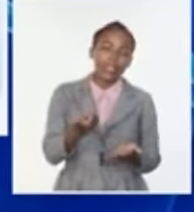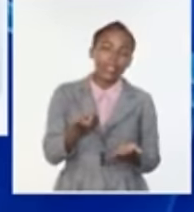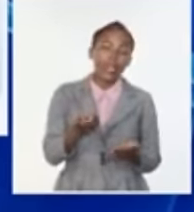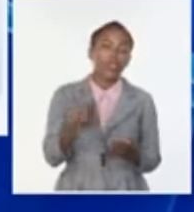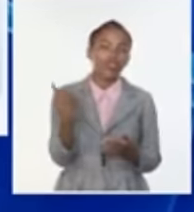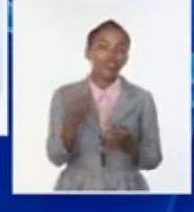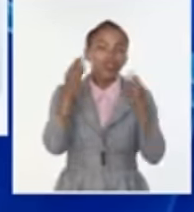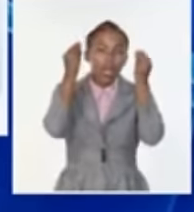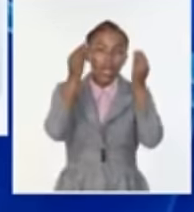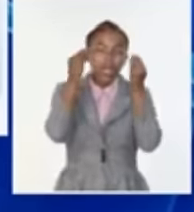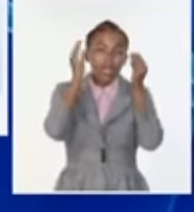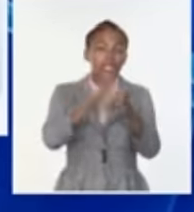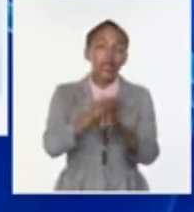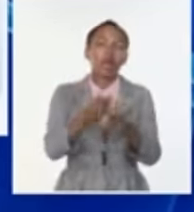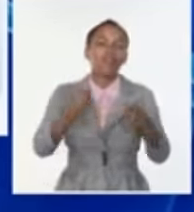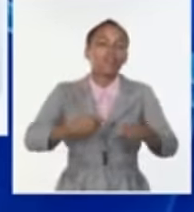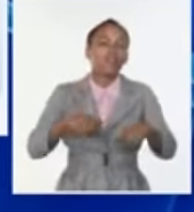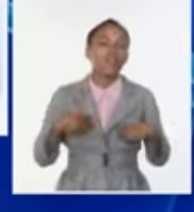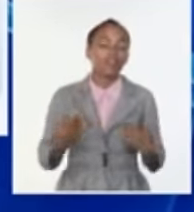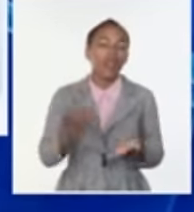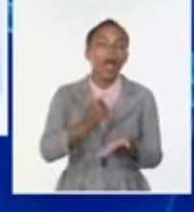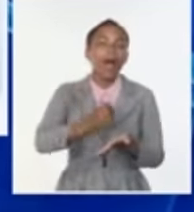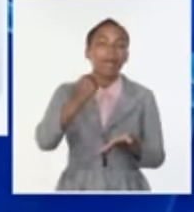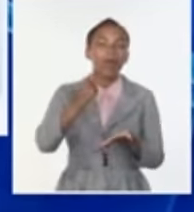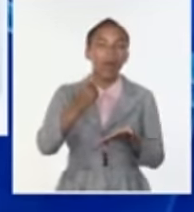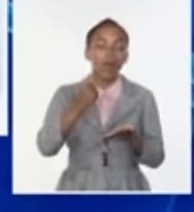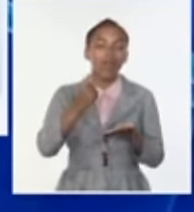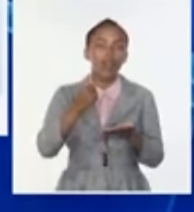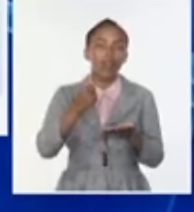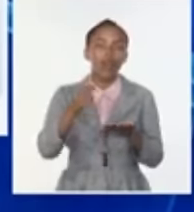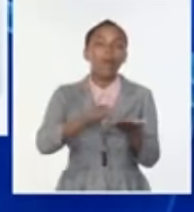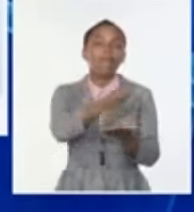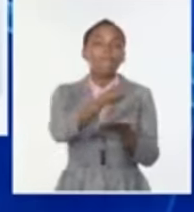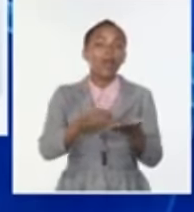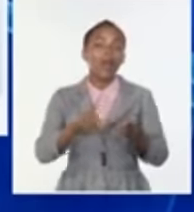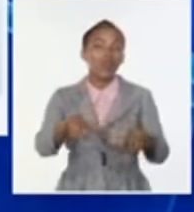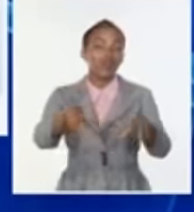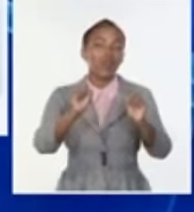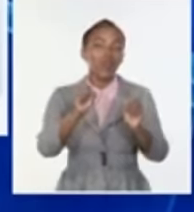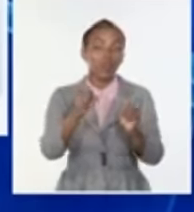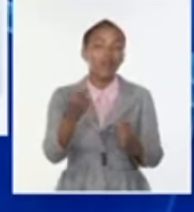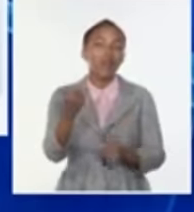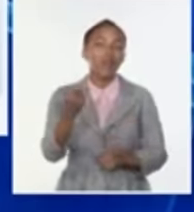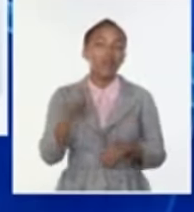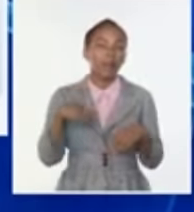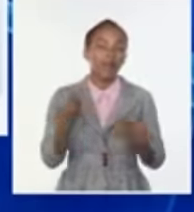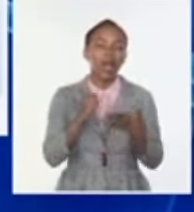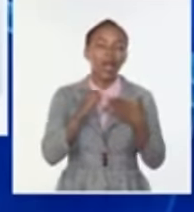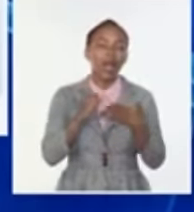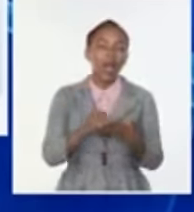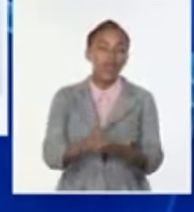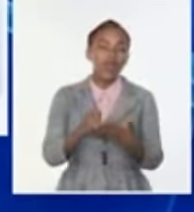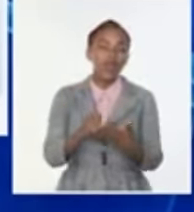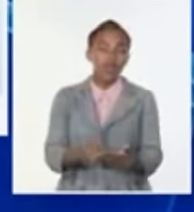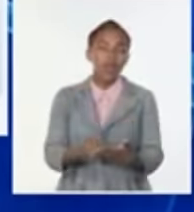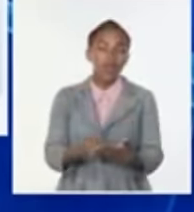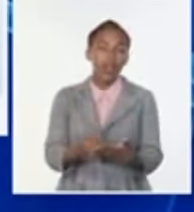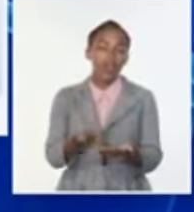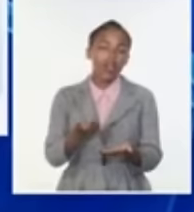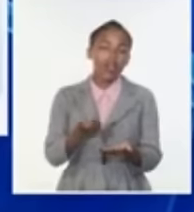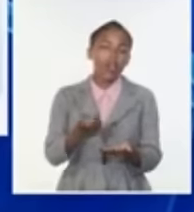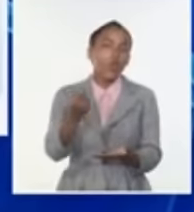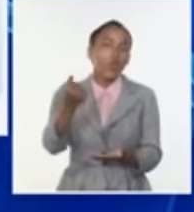decidió aprobar una nueva política de precios para garantizar que la mayoría de los precios